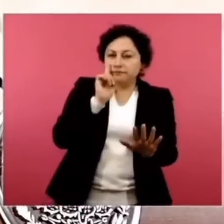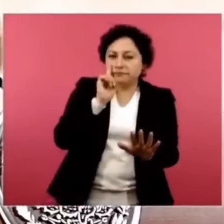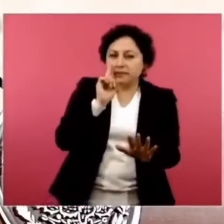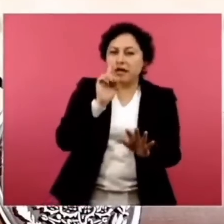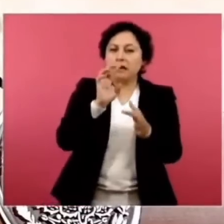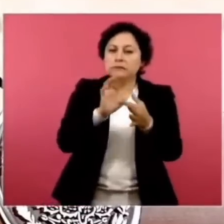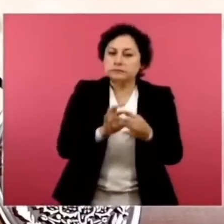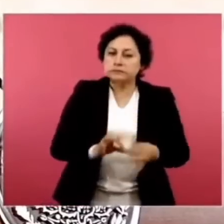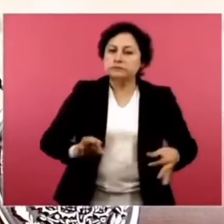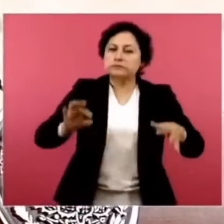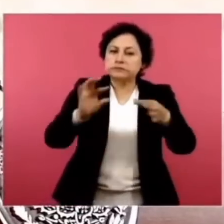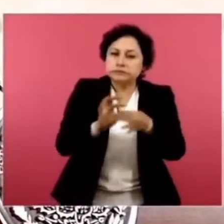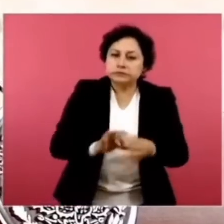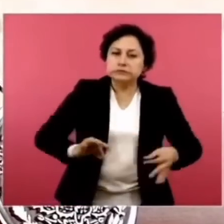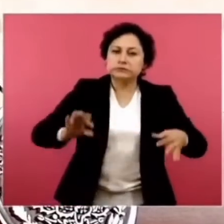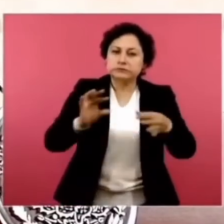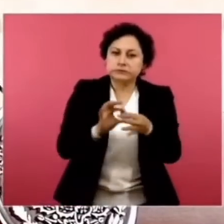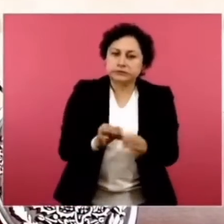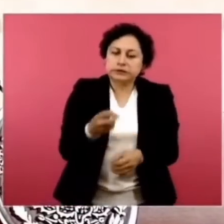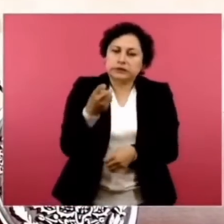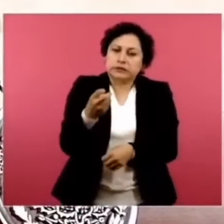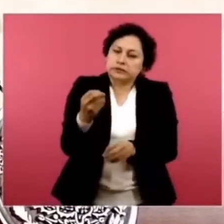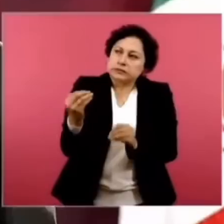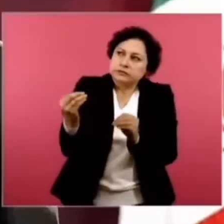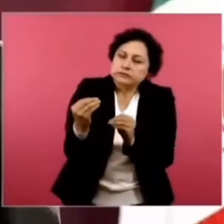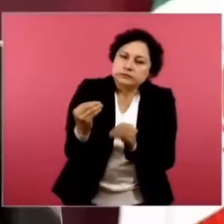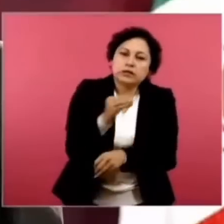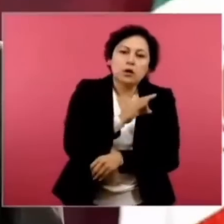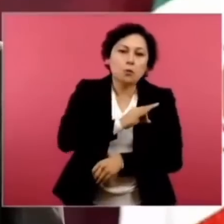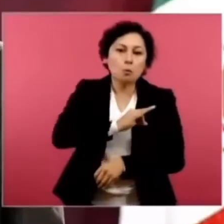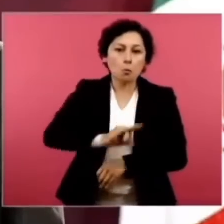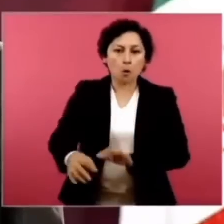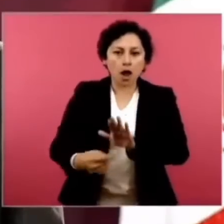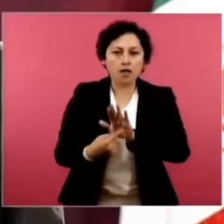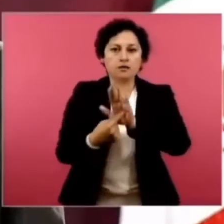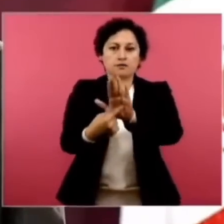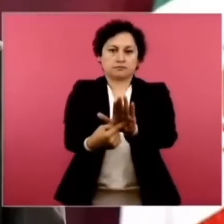no aguantaban los gobernantes,